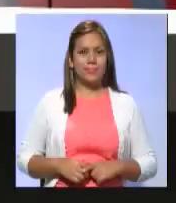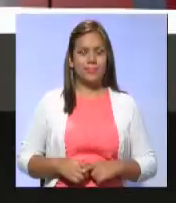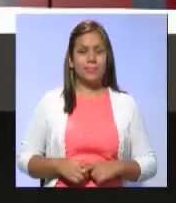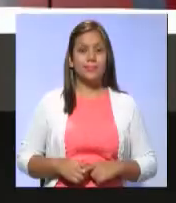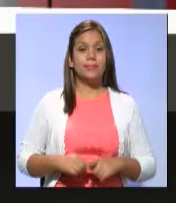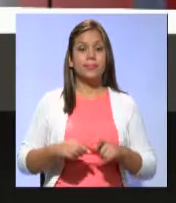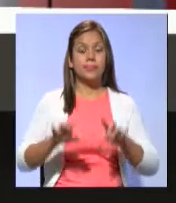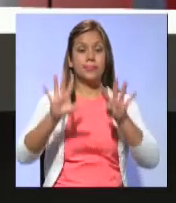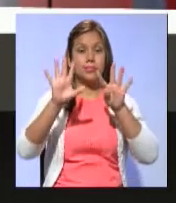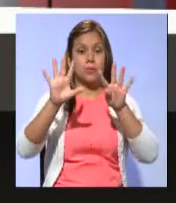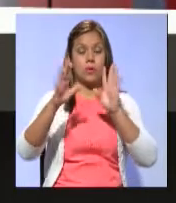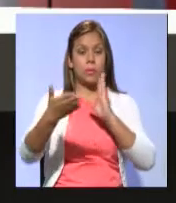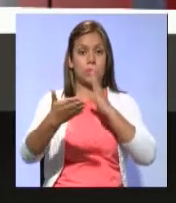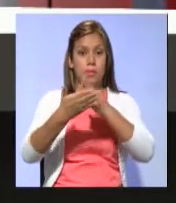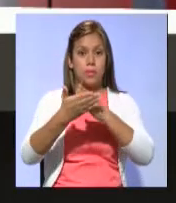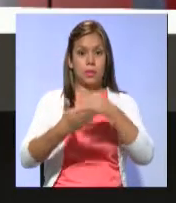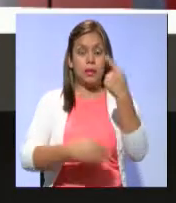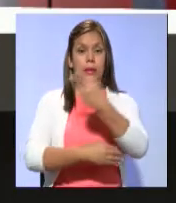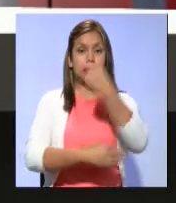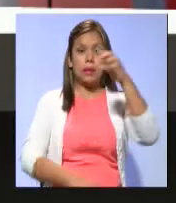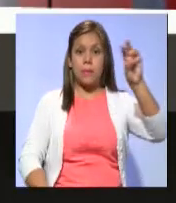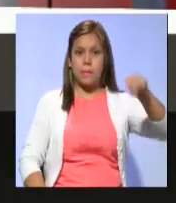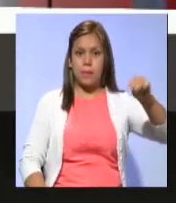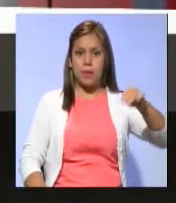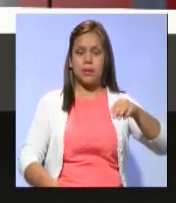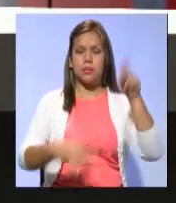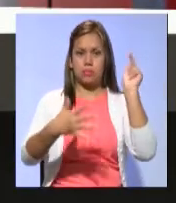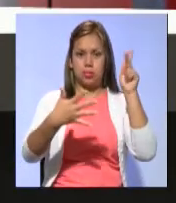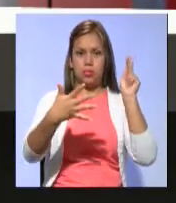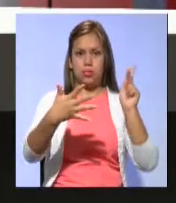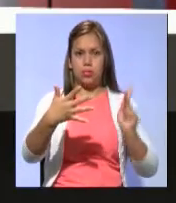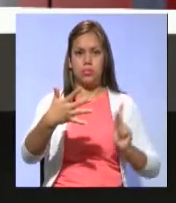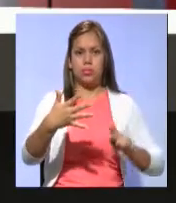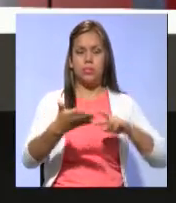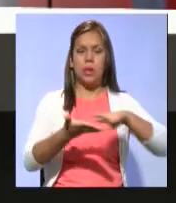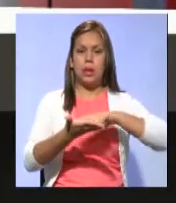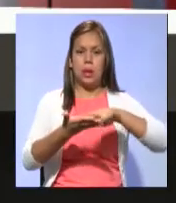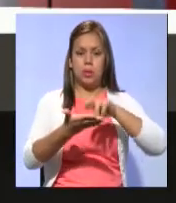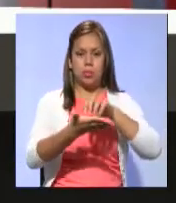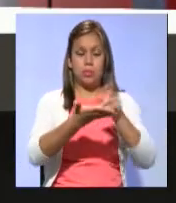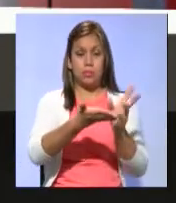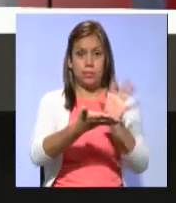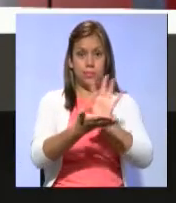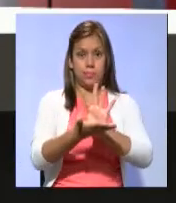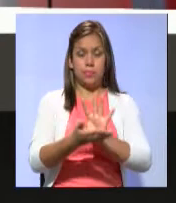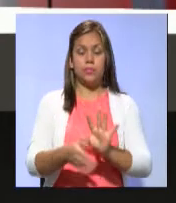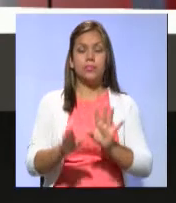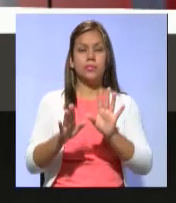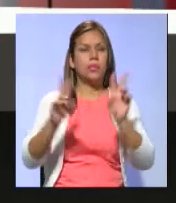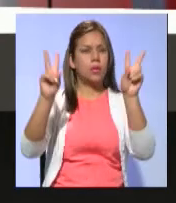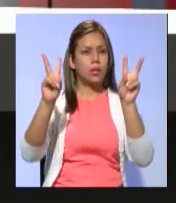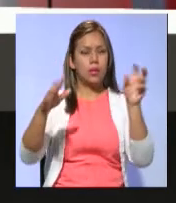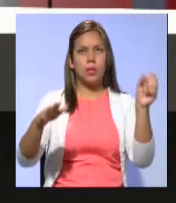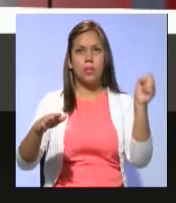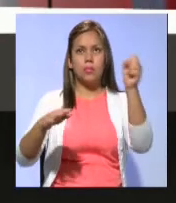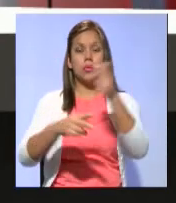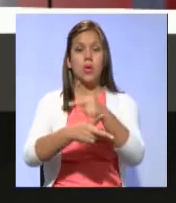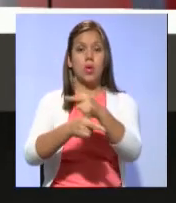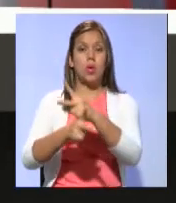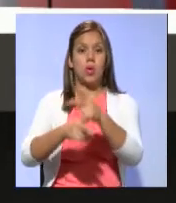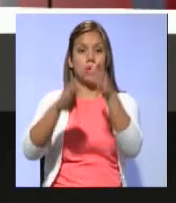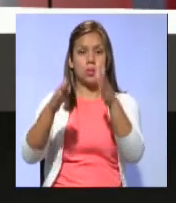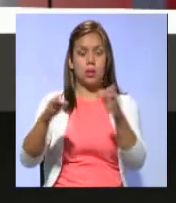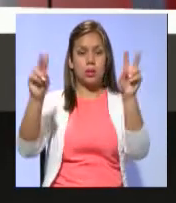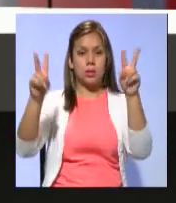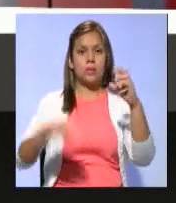Para las 9:30 de este martes, varios puntos serán tratados en sesión plenaria. Uno de ellos es la posesión de consejeros y consejeras